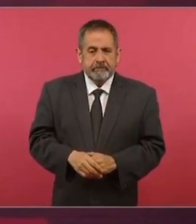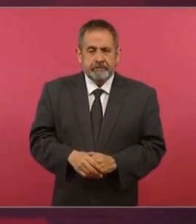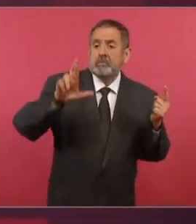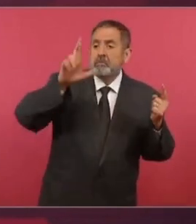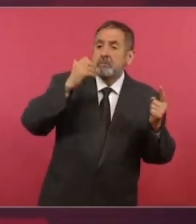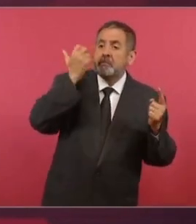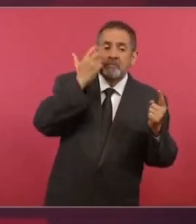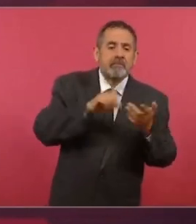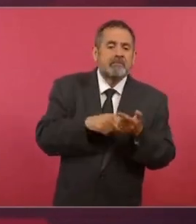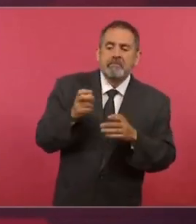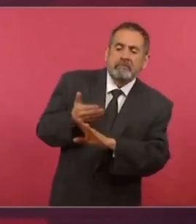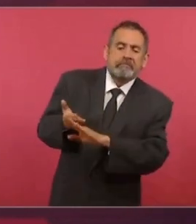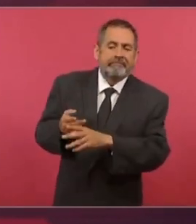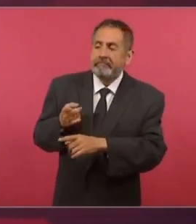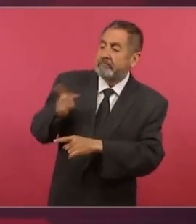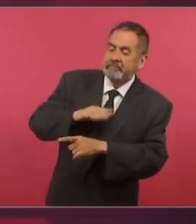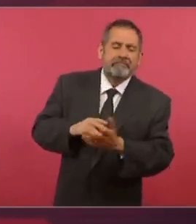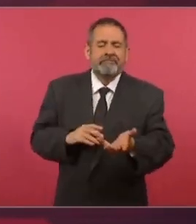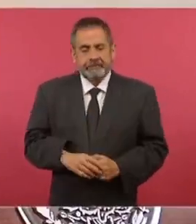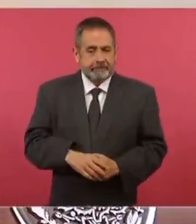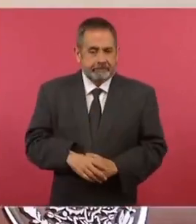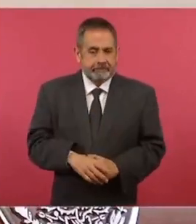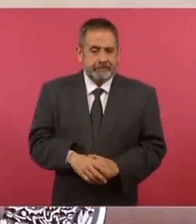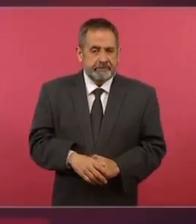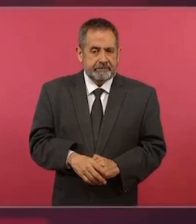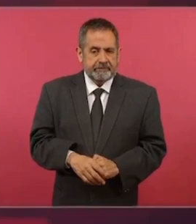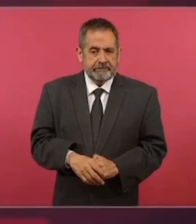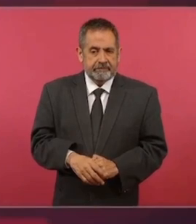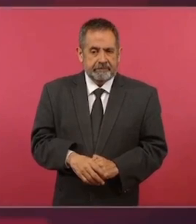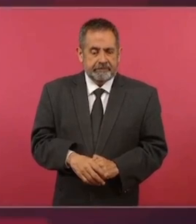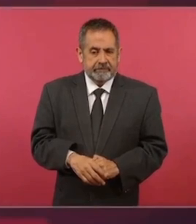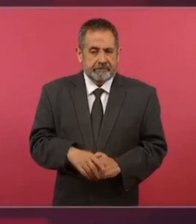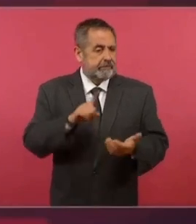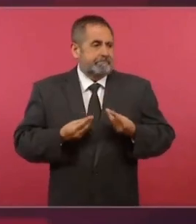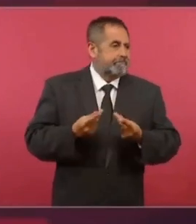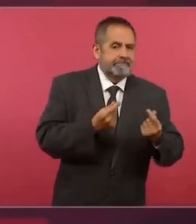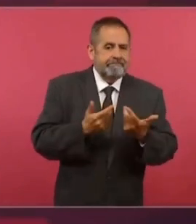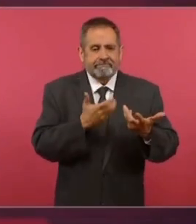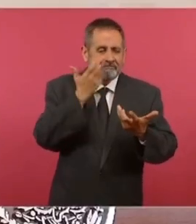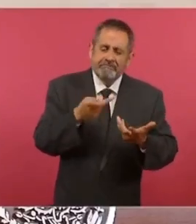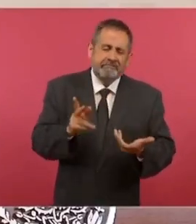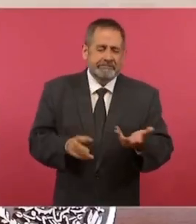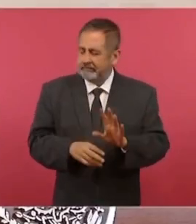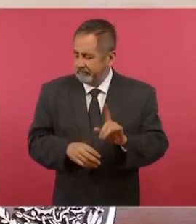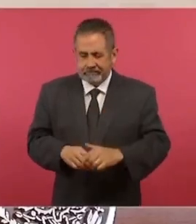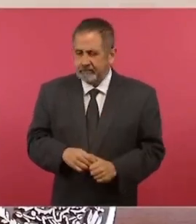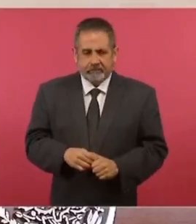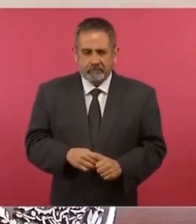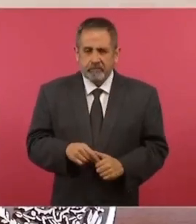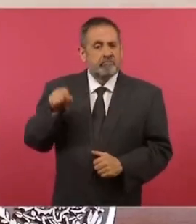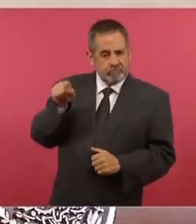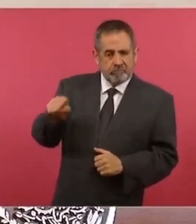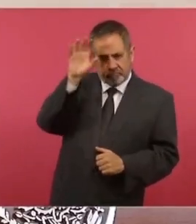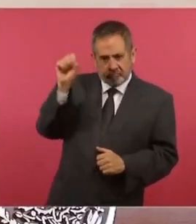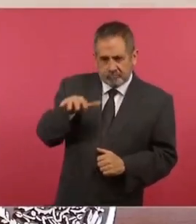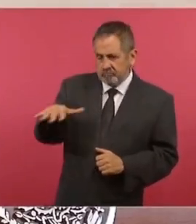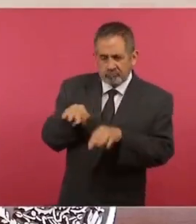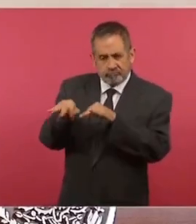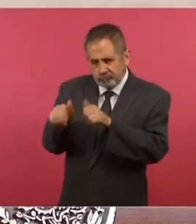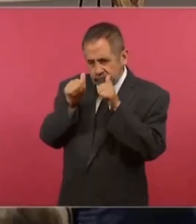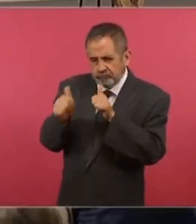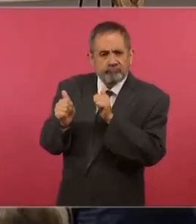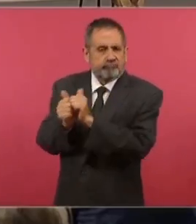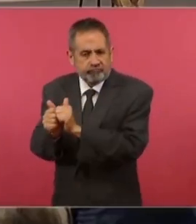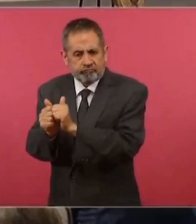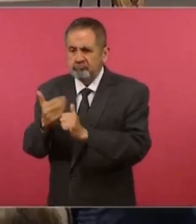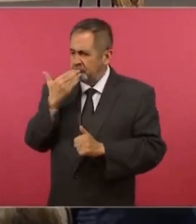muchos aspirantes. Y es cuando se encienden las pasiones, pero se está trabajando en